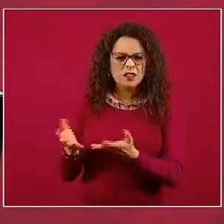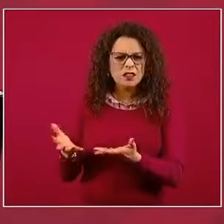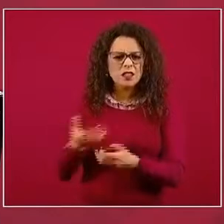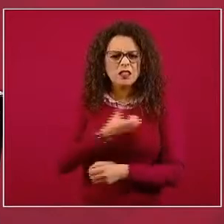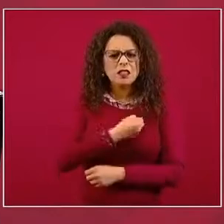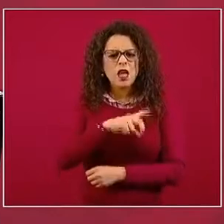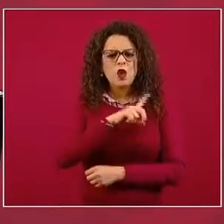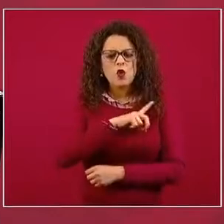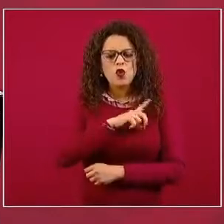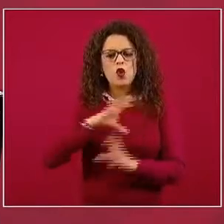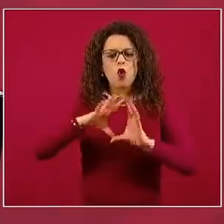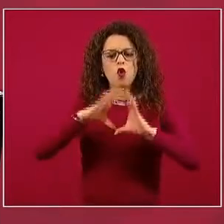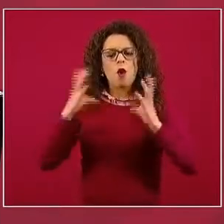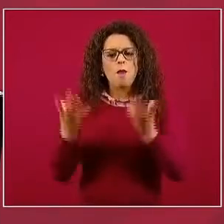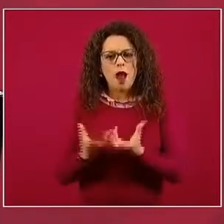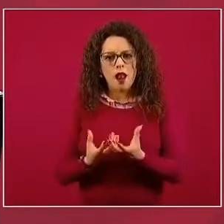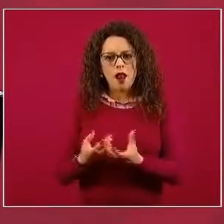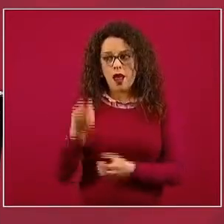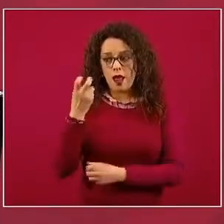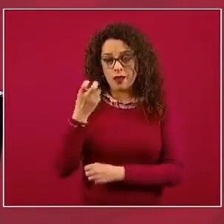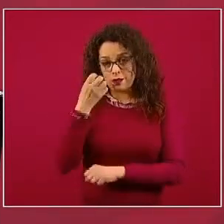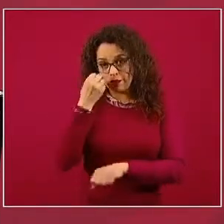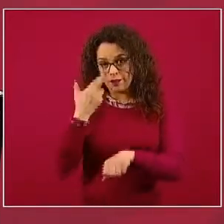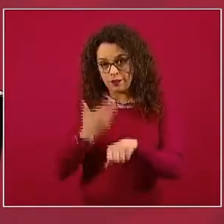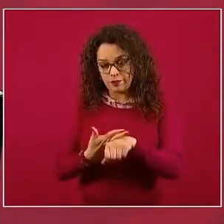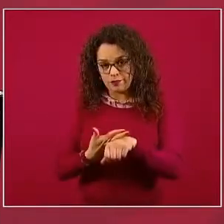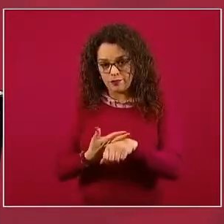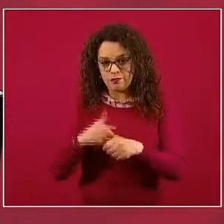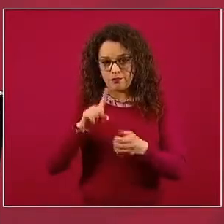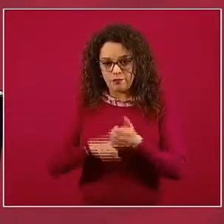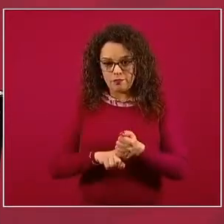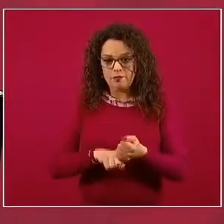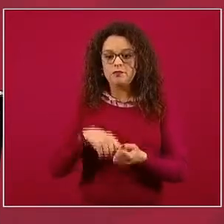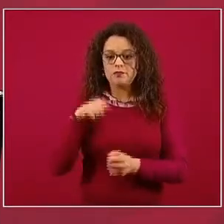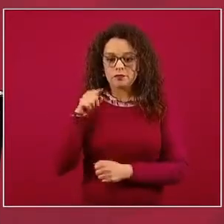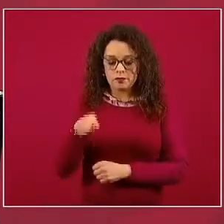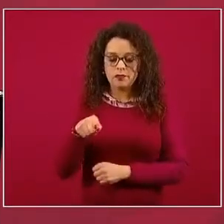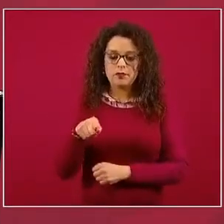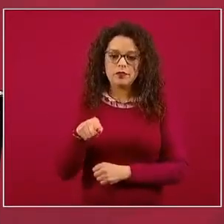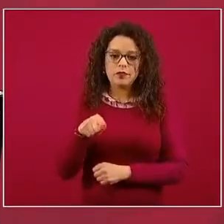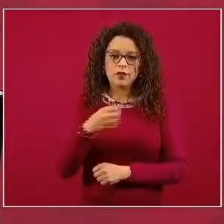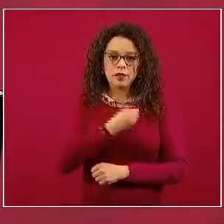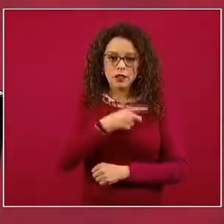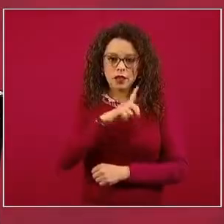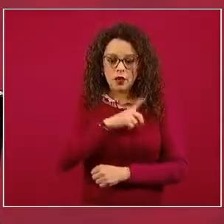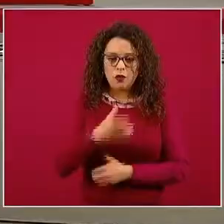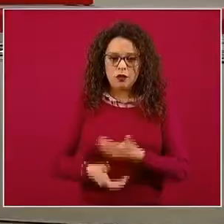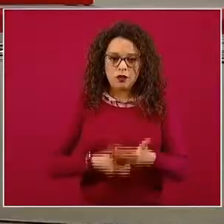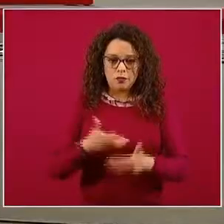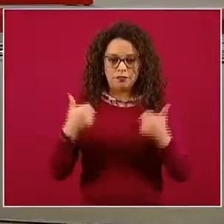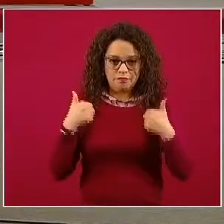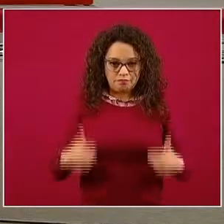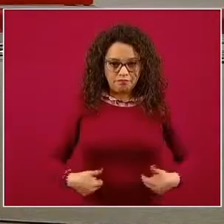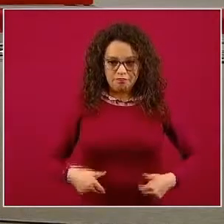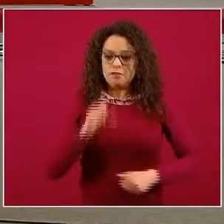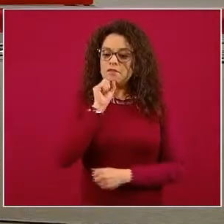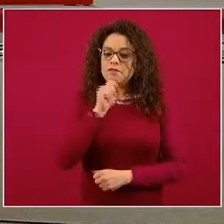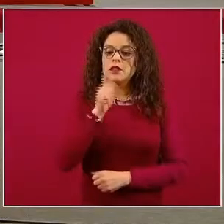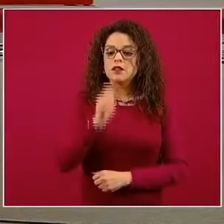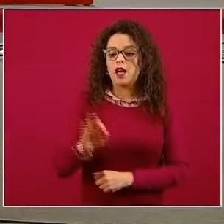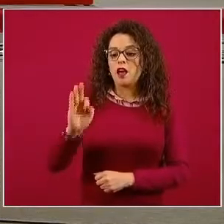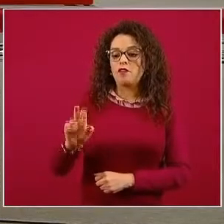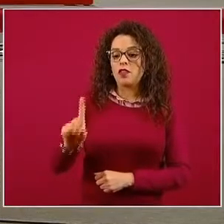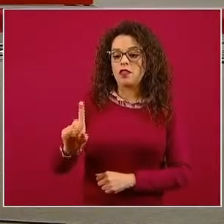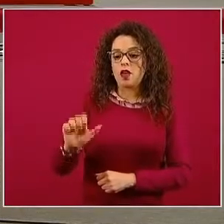Salud Global de esa Secretaría de Estado, del Departamento de Salud y Servicios Humanos, y desde luego también la